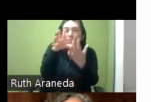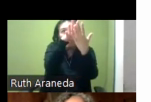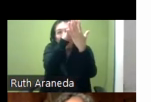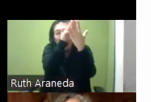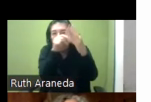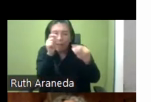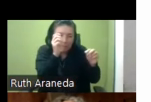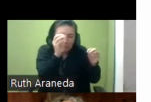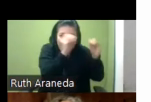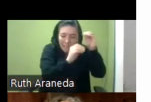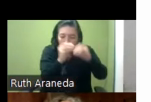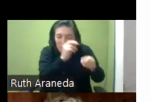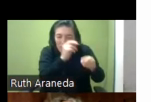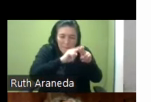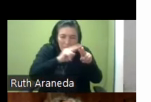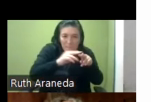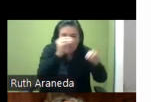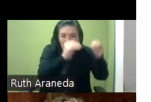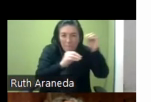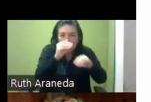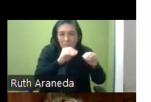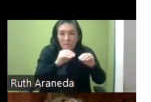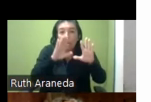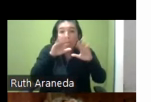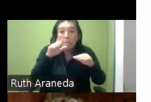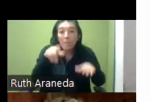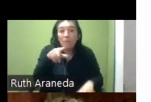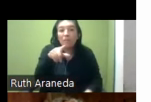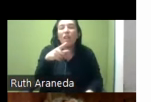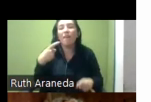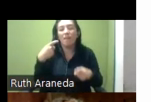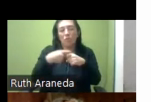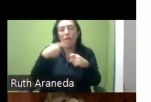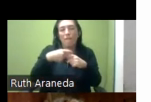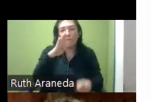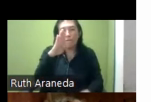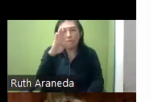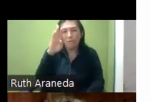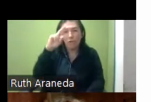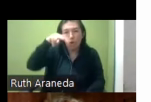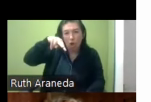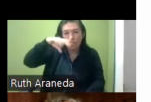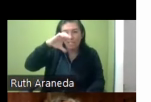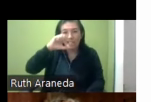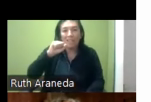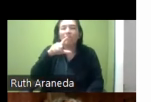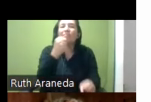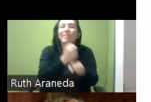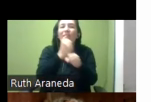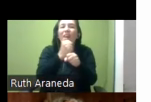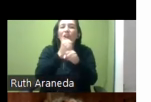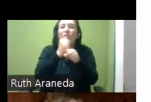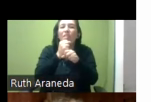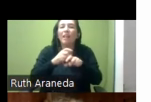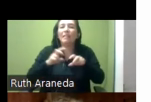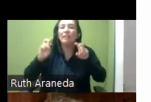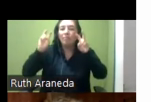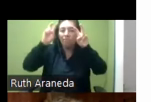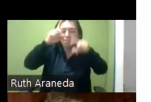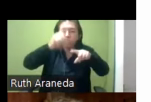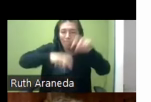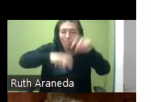recreó con estas esculturas en bronce el uso del arado de pie que se usó en